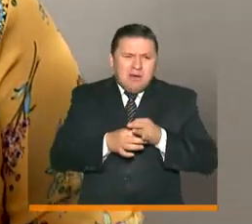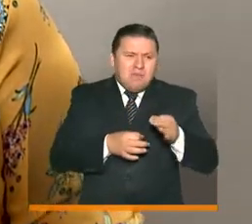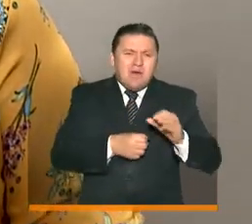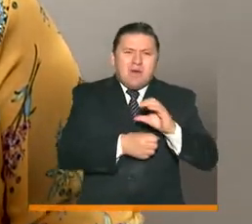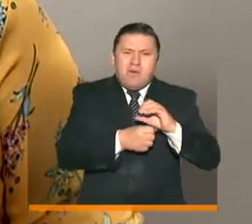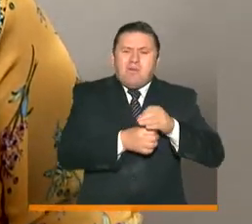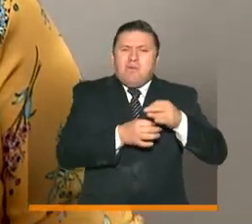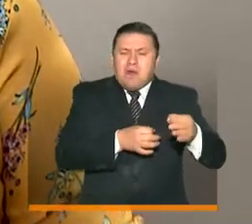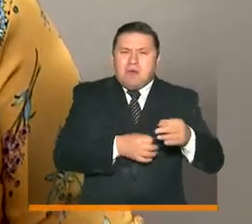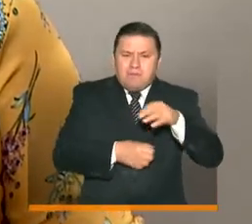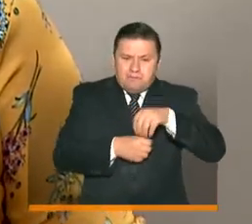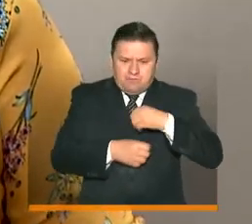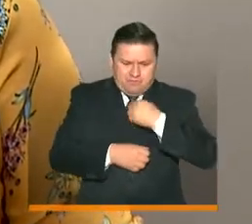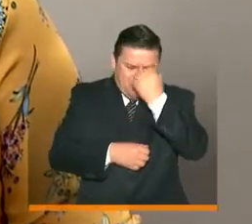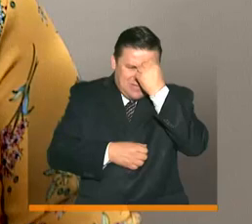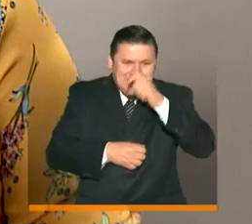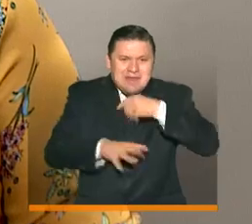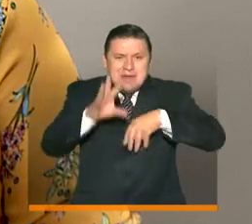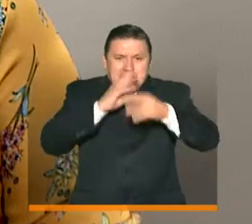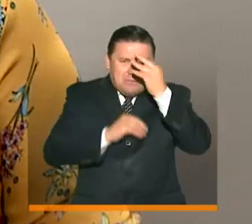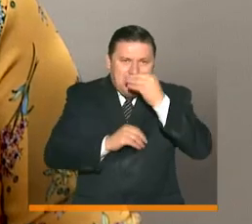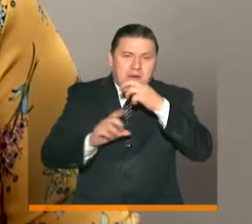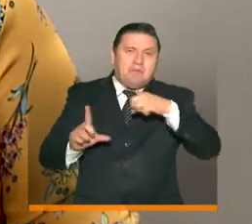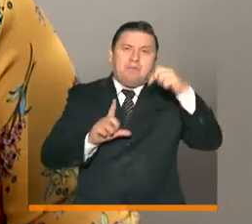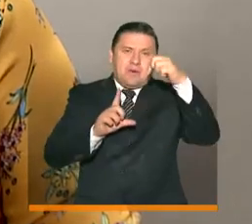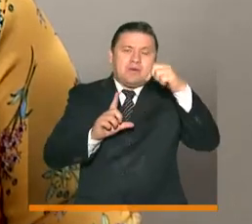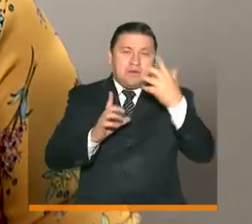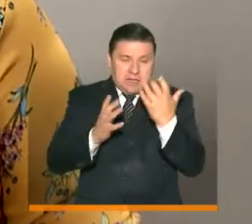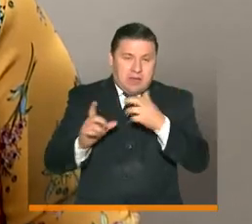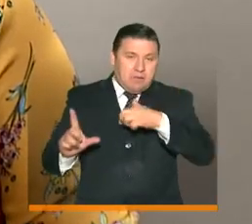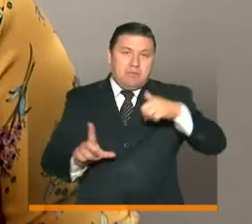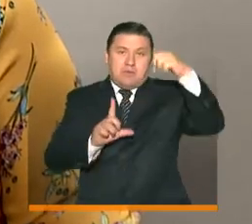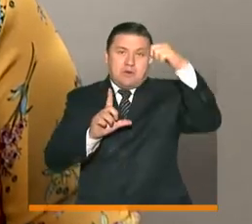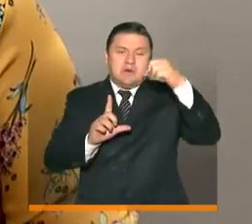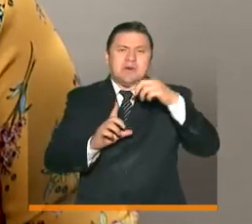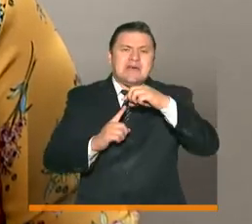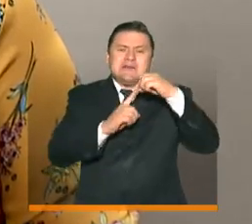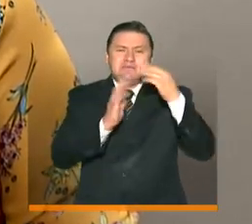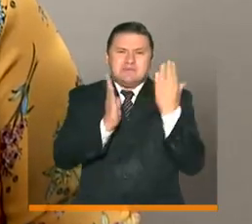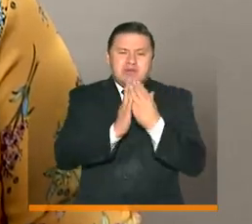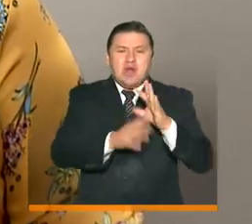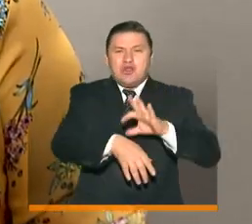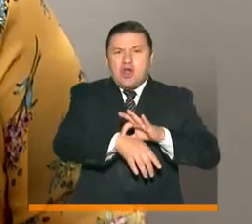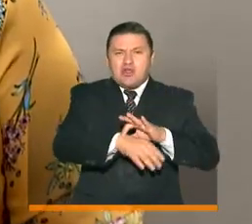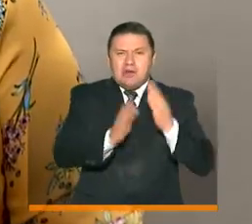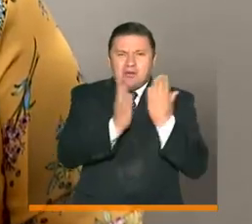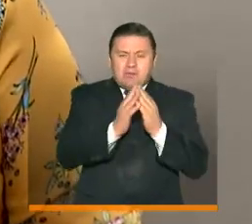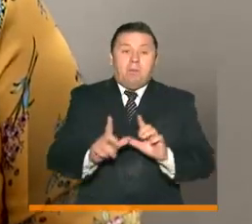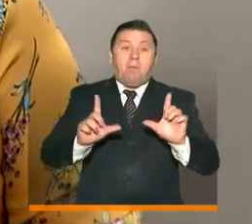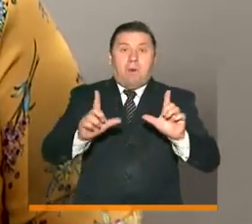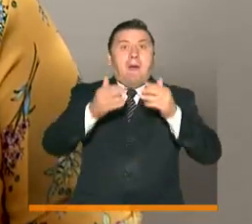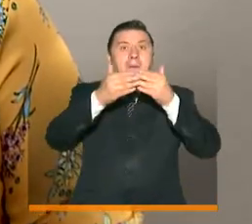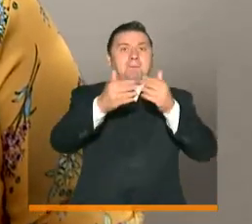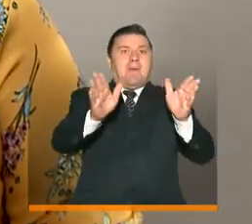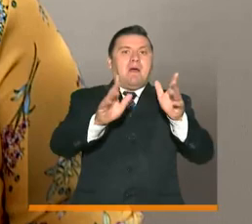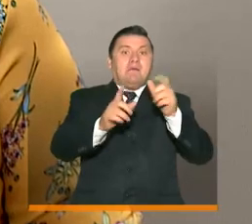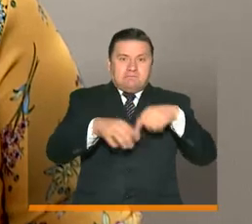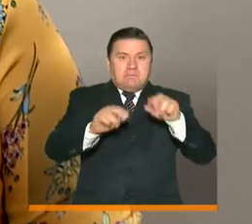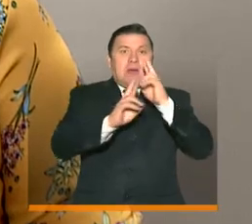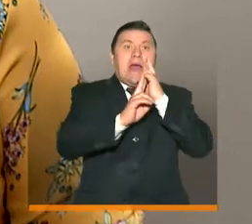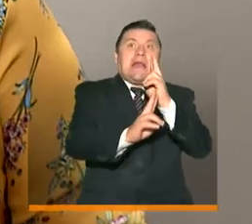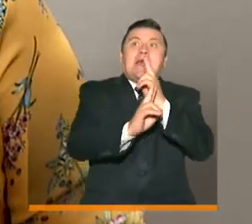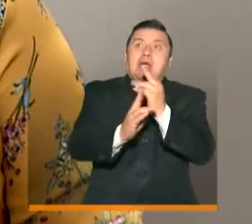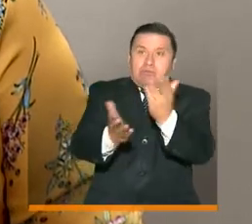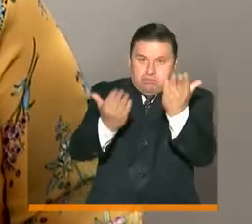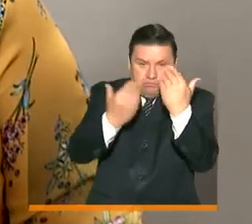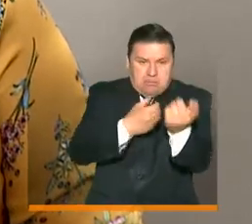programas de formación continuada y, como decía el señor presidente, los programas de posgrado, especialización, maestría y doctorado, sea ese reconocimiento y ese